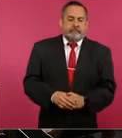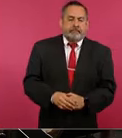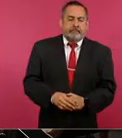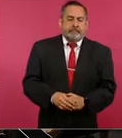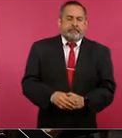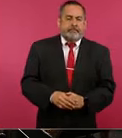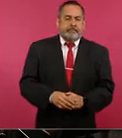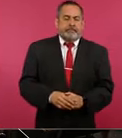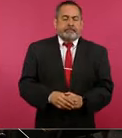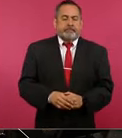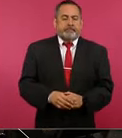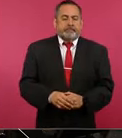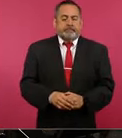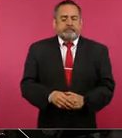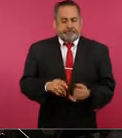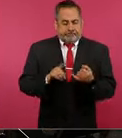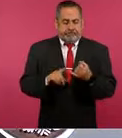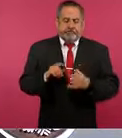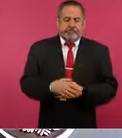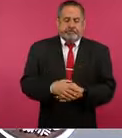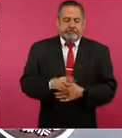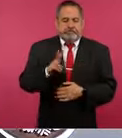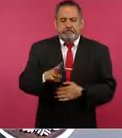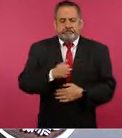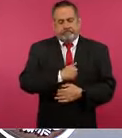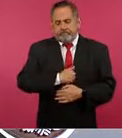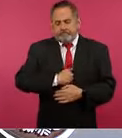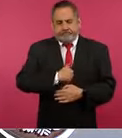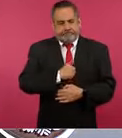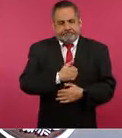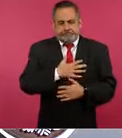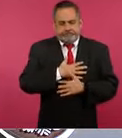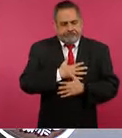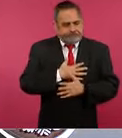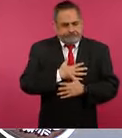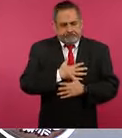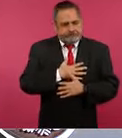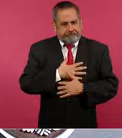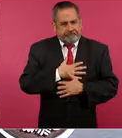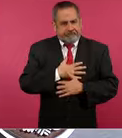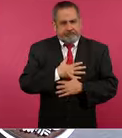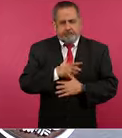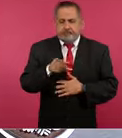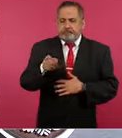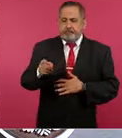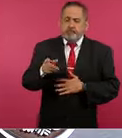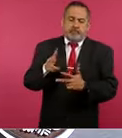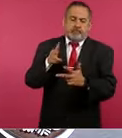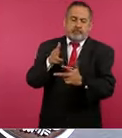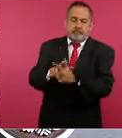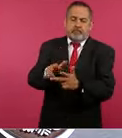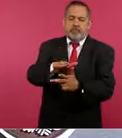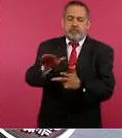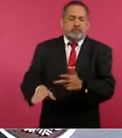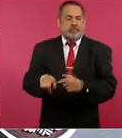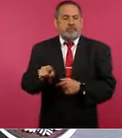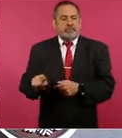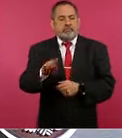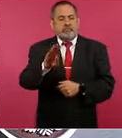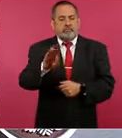lugar, lamentar los asesinatos de Berta